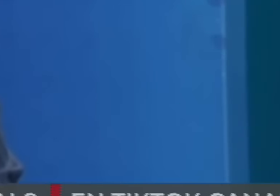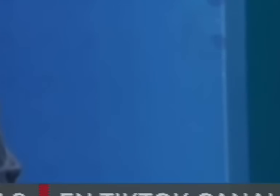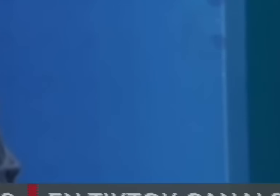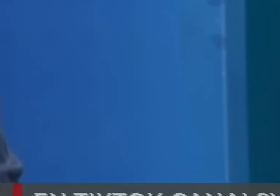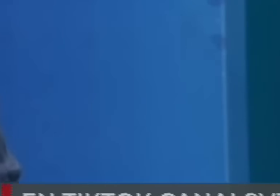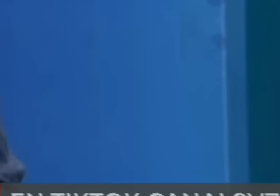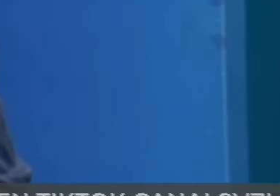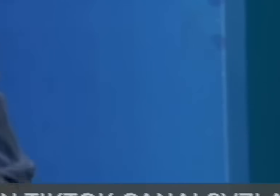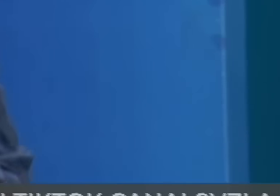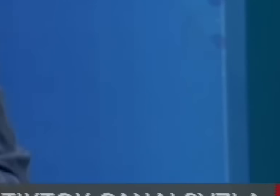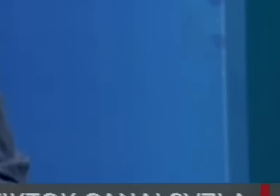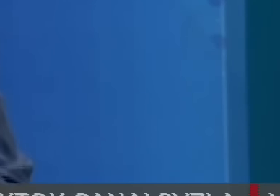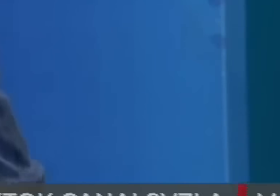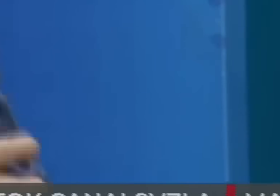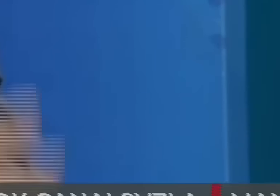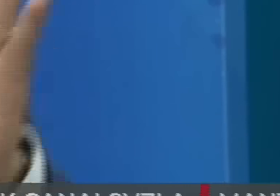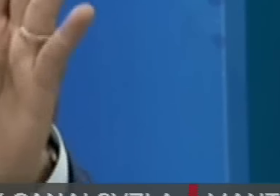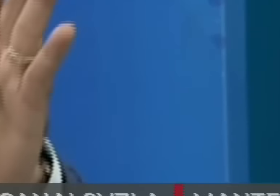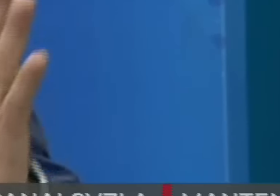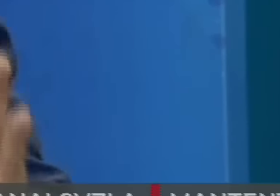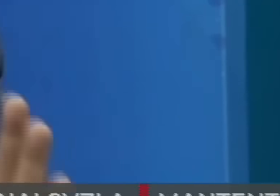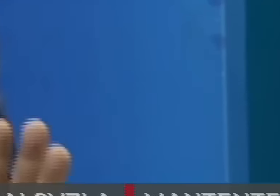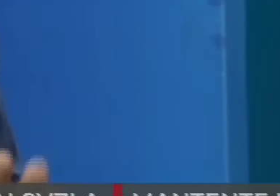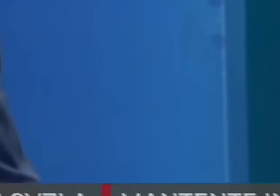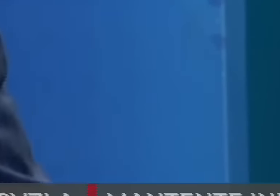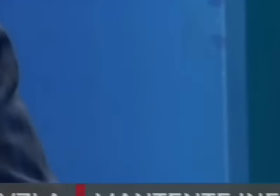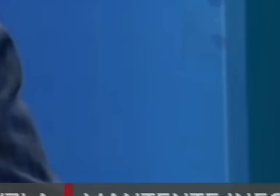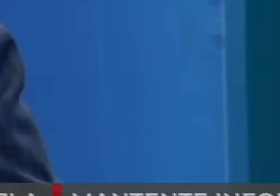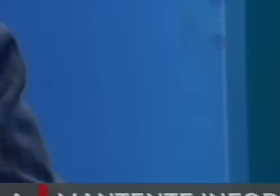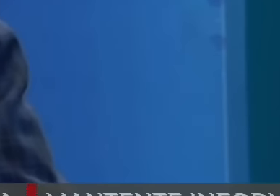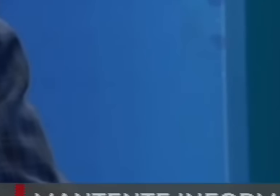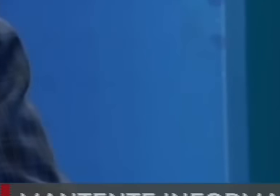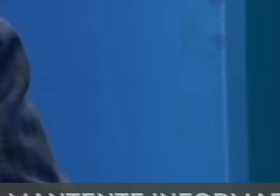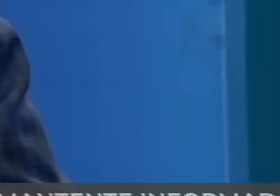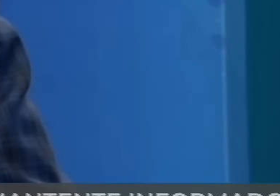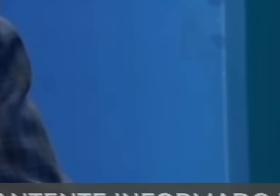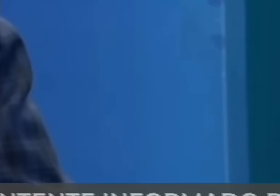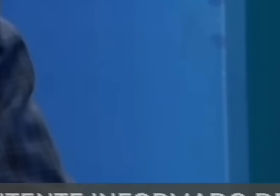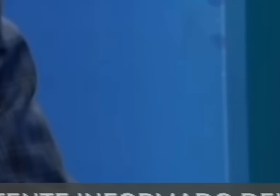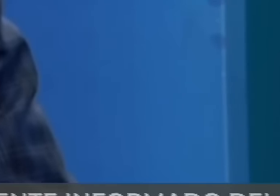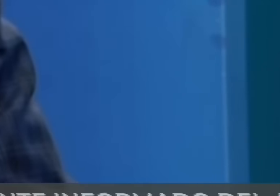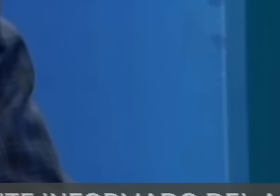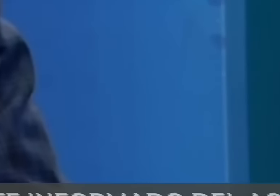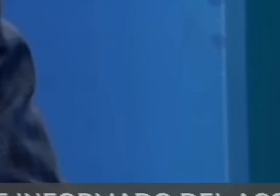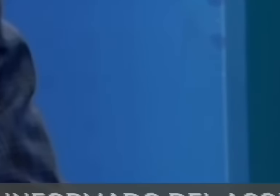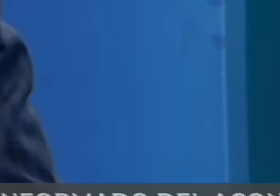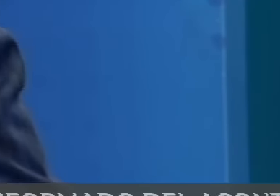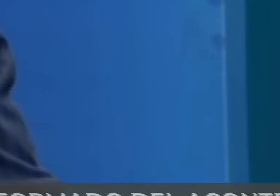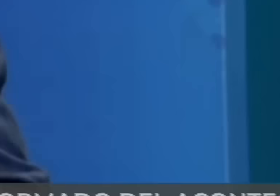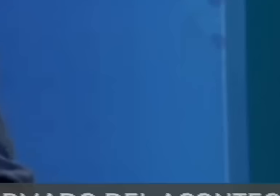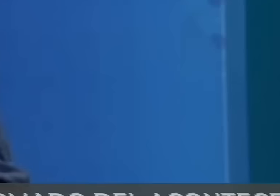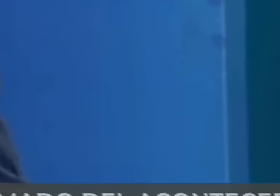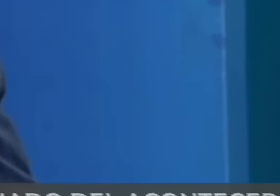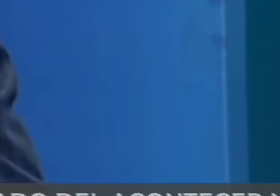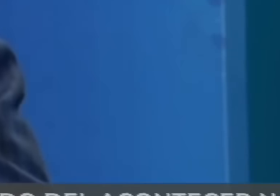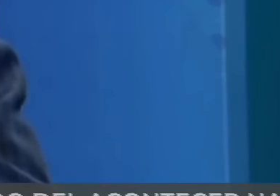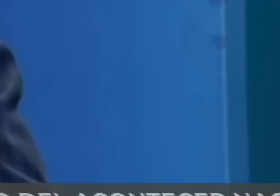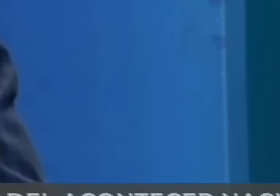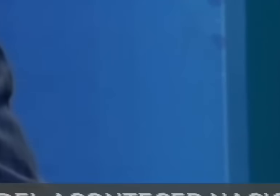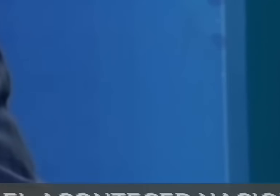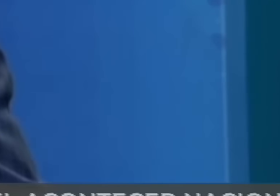Plus, como de Europa y Estados Unidos, si no se dejan arrastrar a una estupidez otra vez. Estamos listos para que